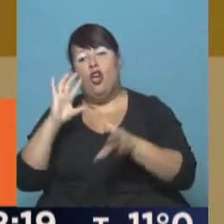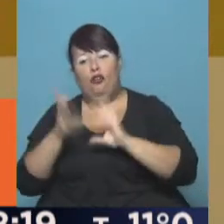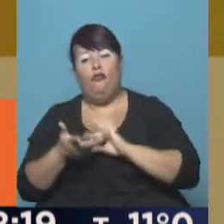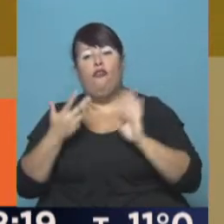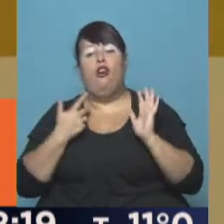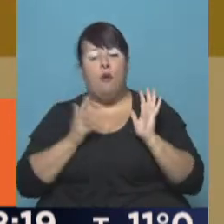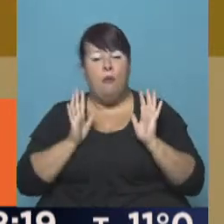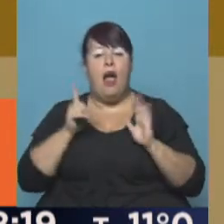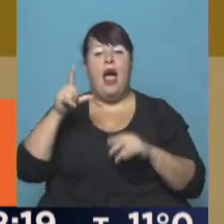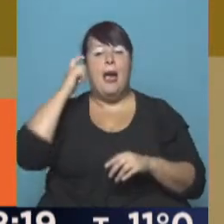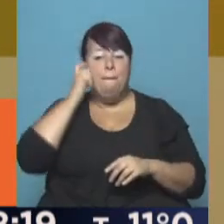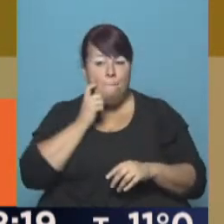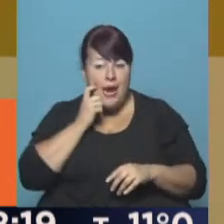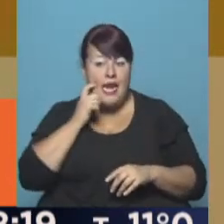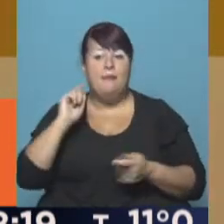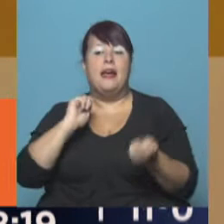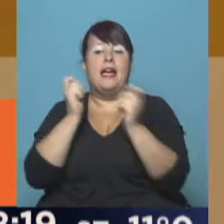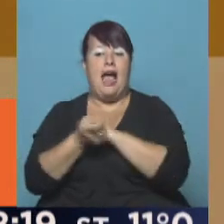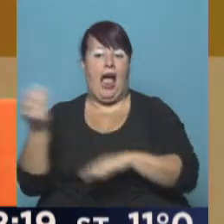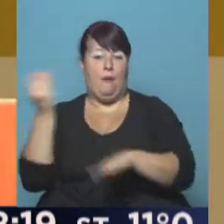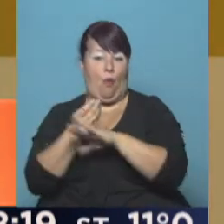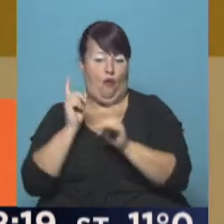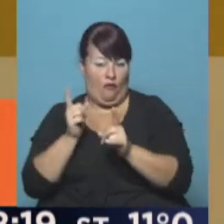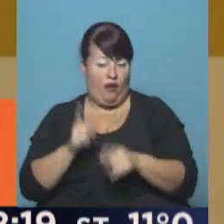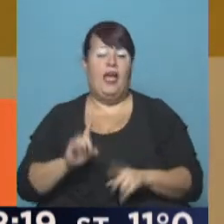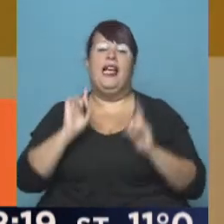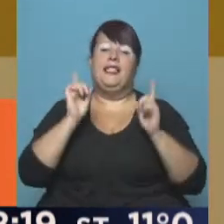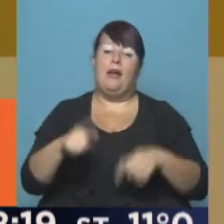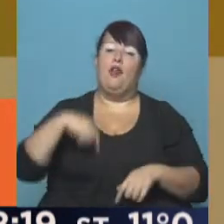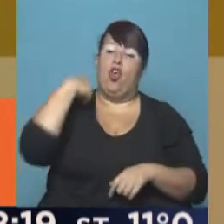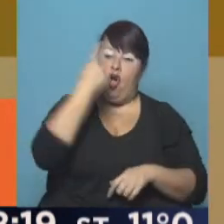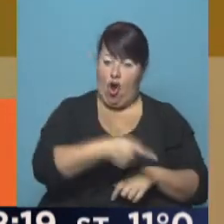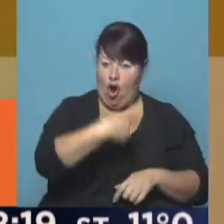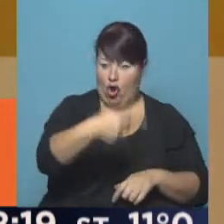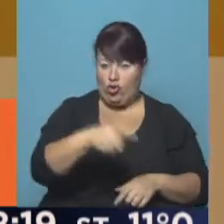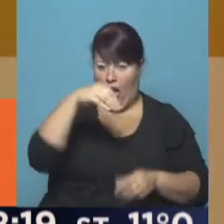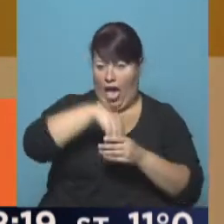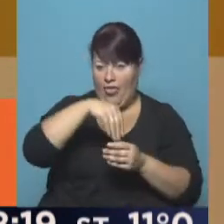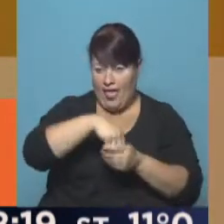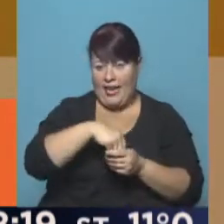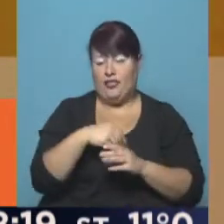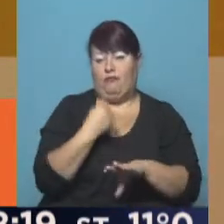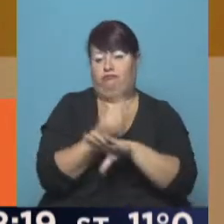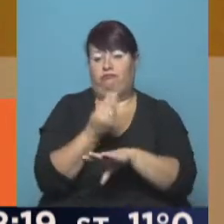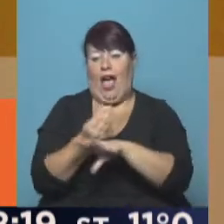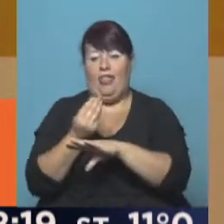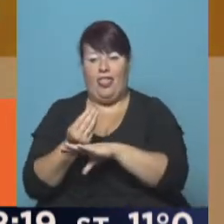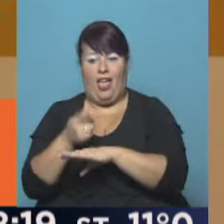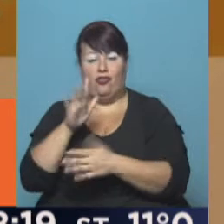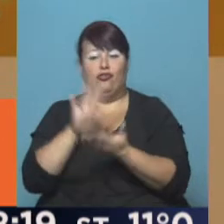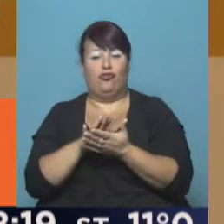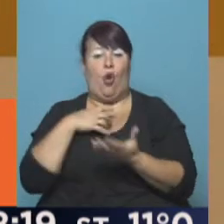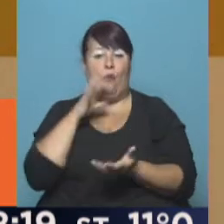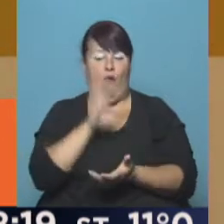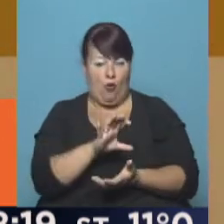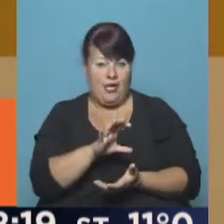el doctor carlos menen de renovar su banca también hay otros internos candidatos dentro de lo que es nuestra